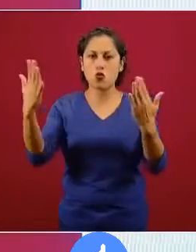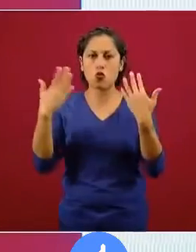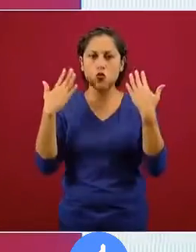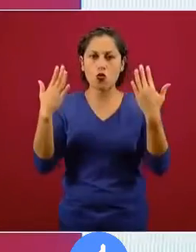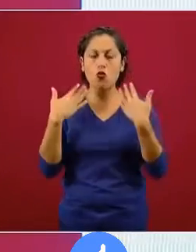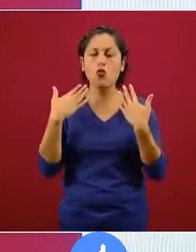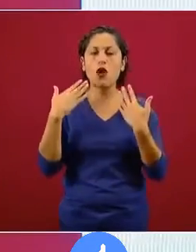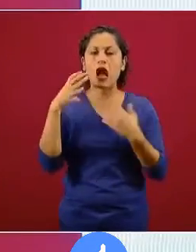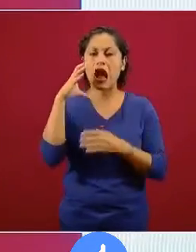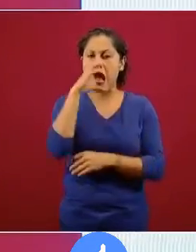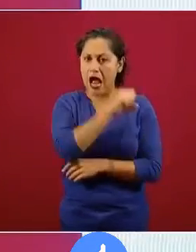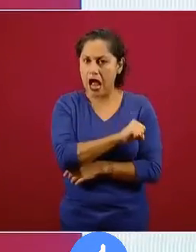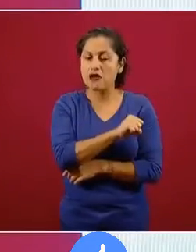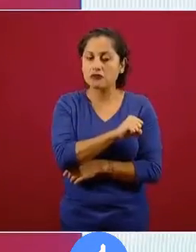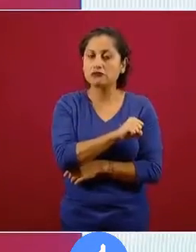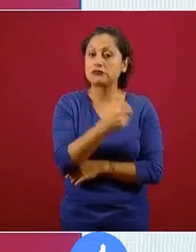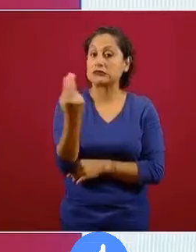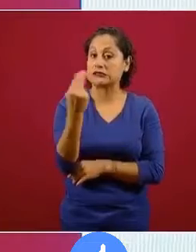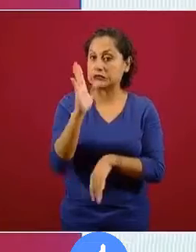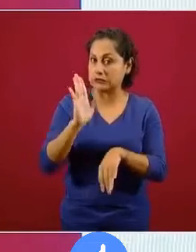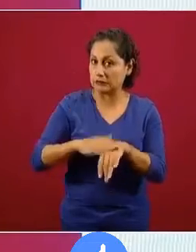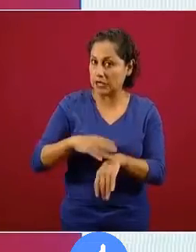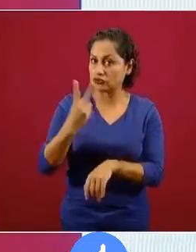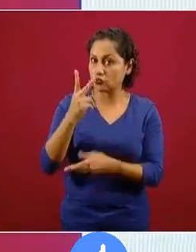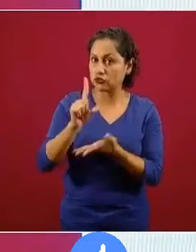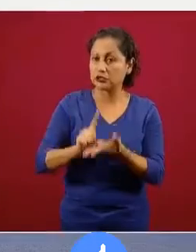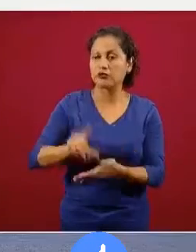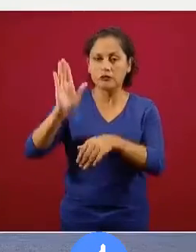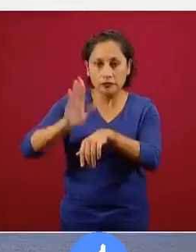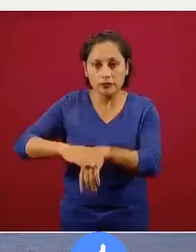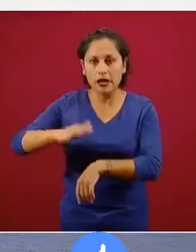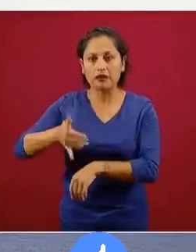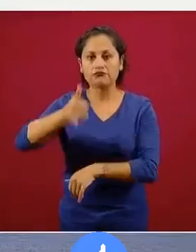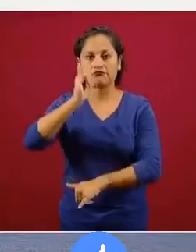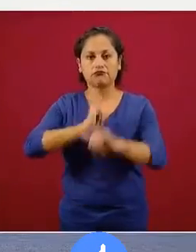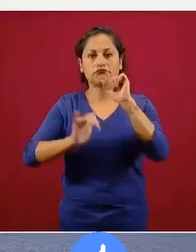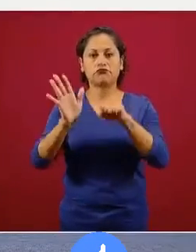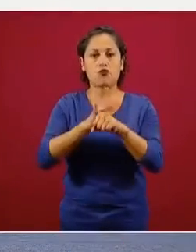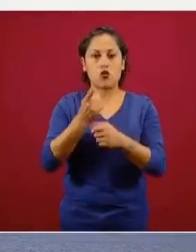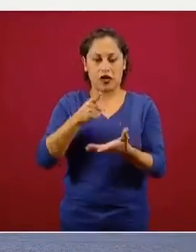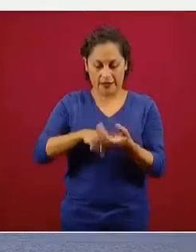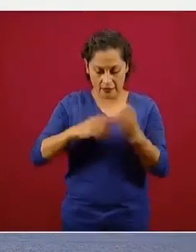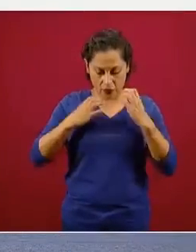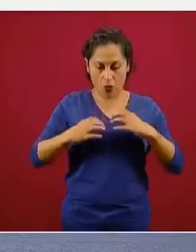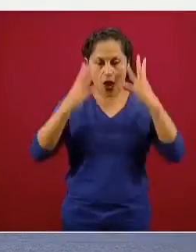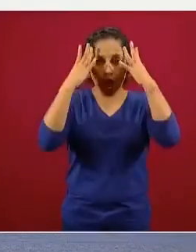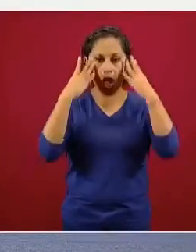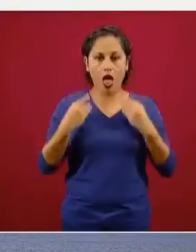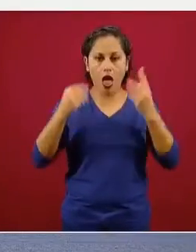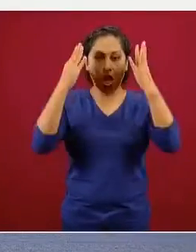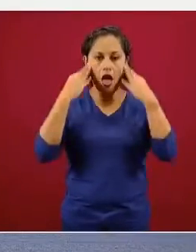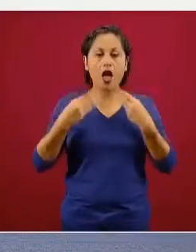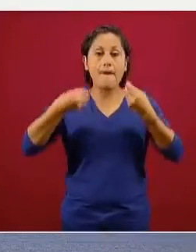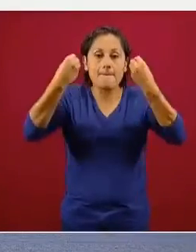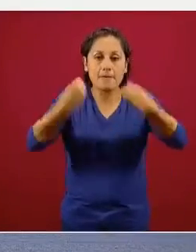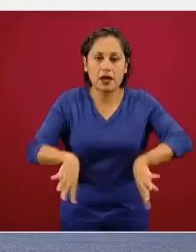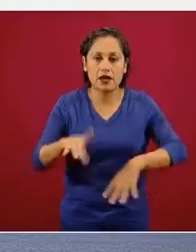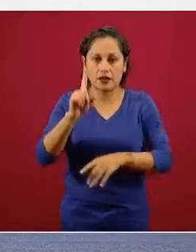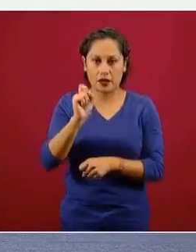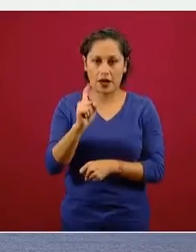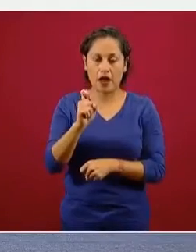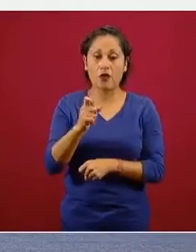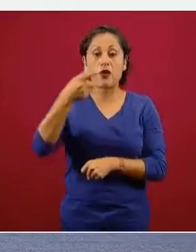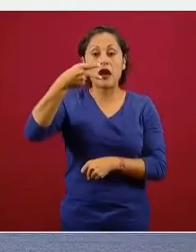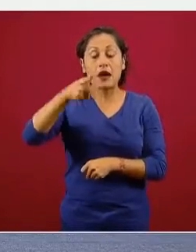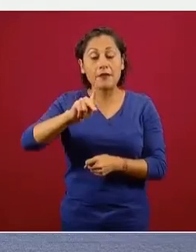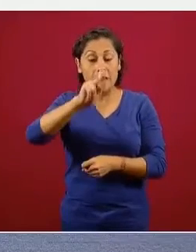a través de la transpiración y la respiración. Si la persona tiene fiebre, necesita más líquido porque